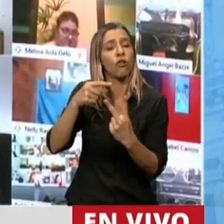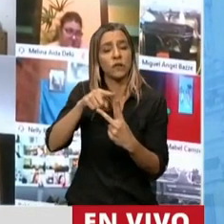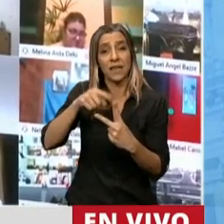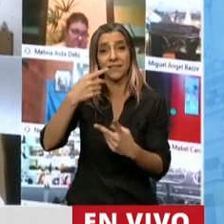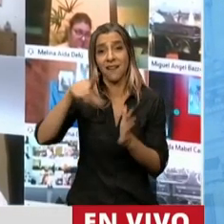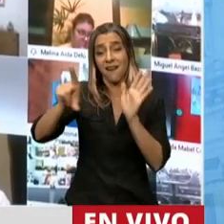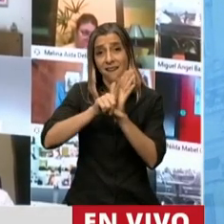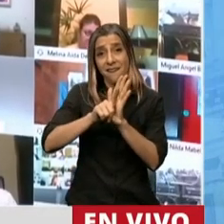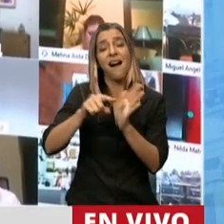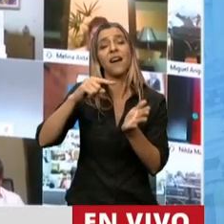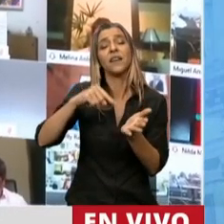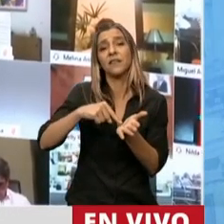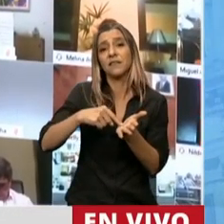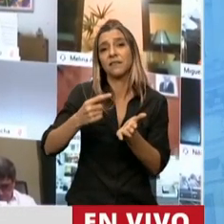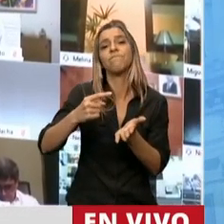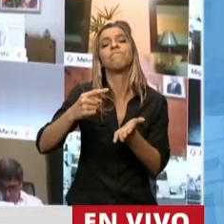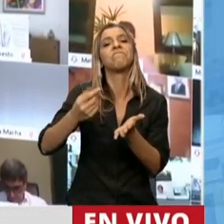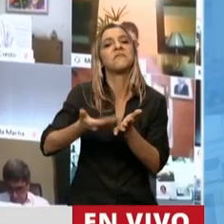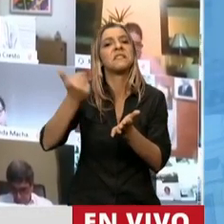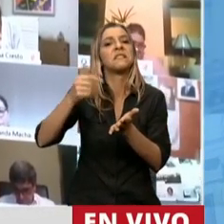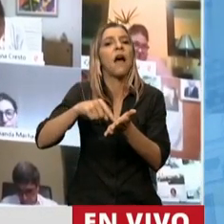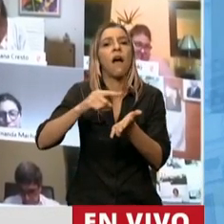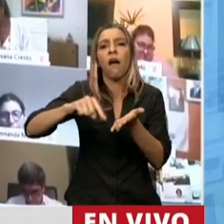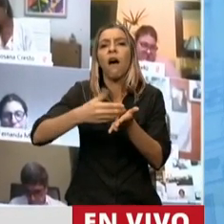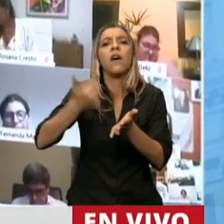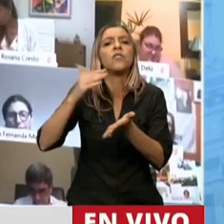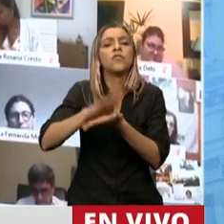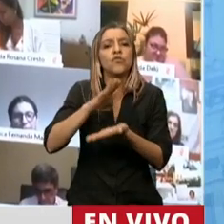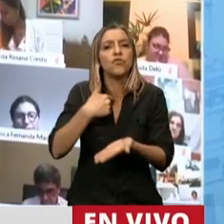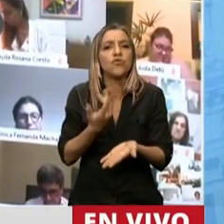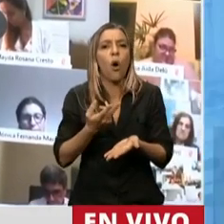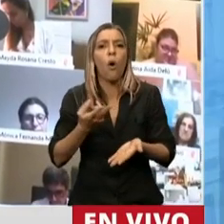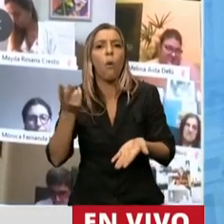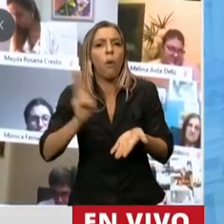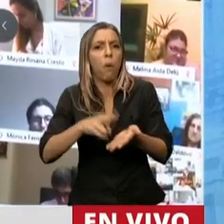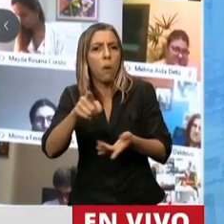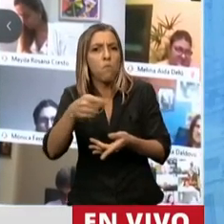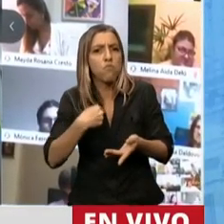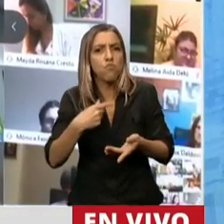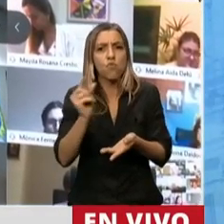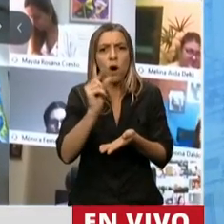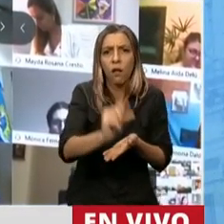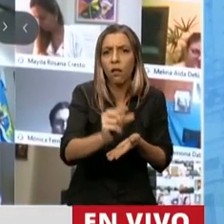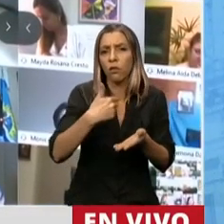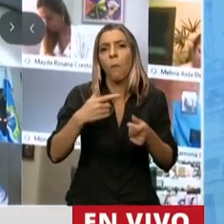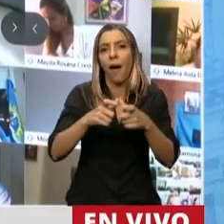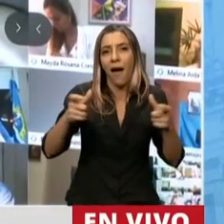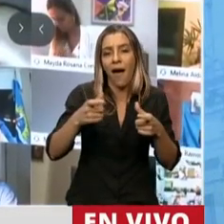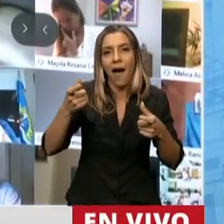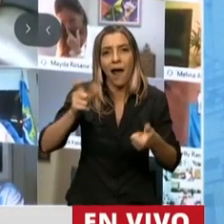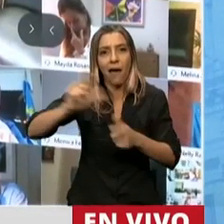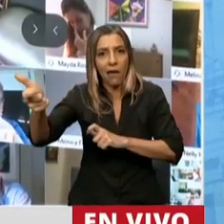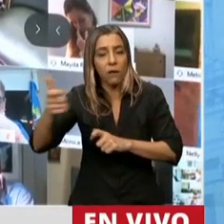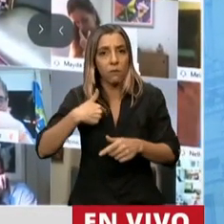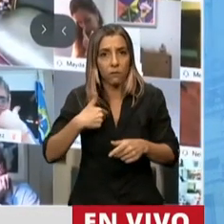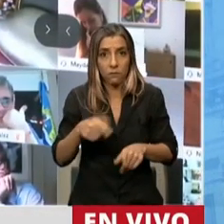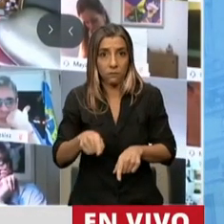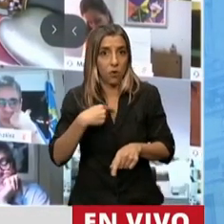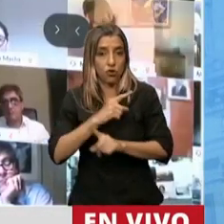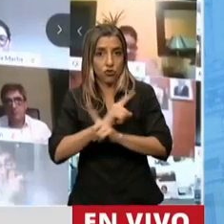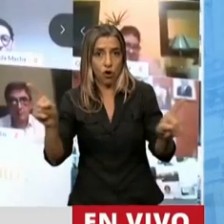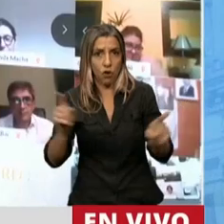ley la pretensión de estabilidad fiscal. Era muy importante eso. Hoy ya no tienen. Cualquier